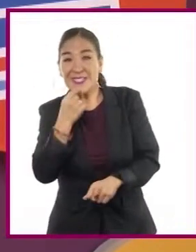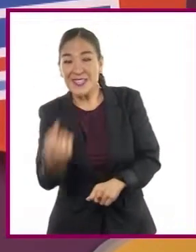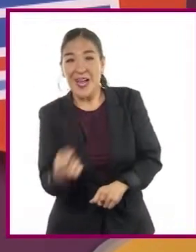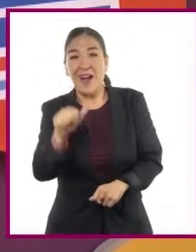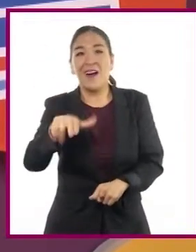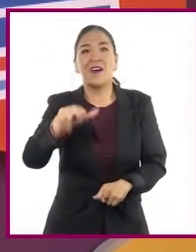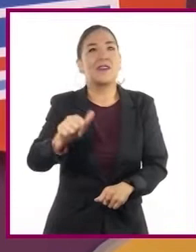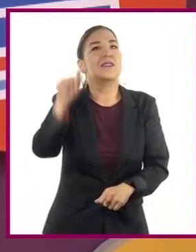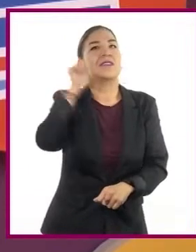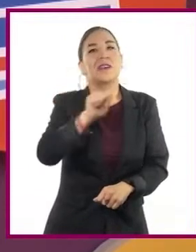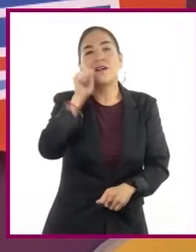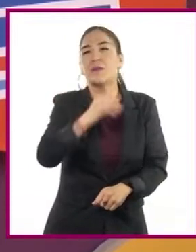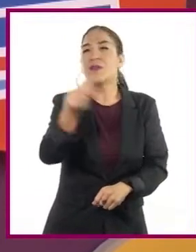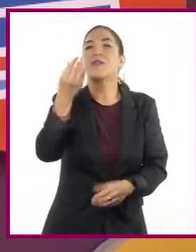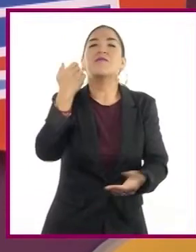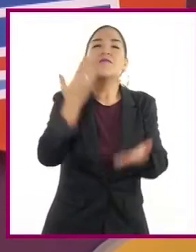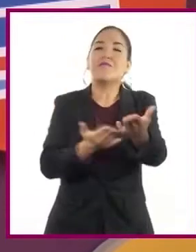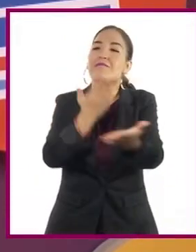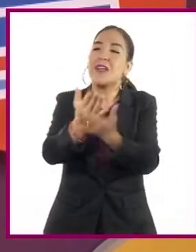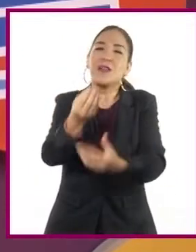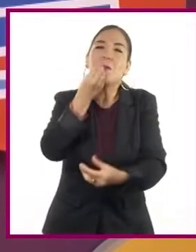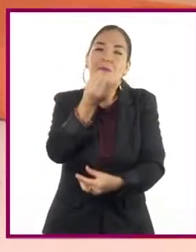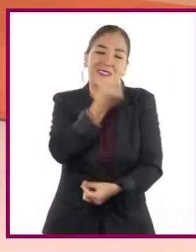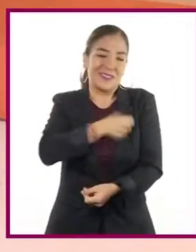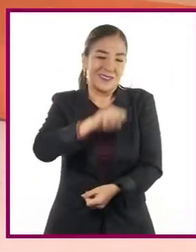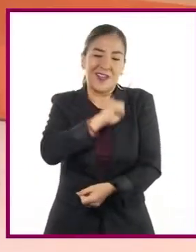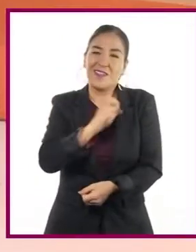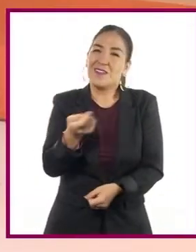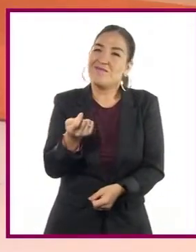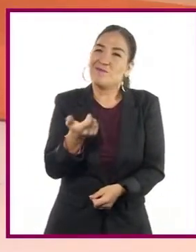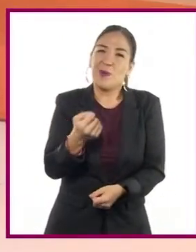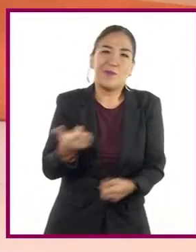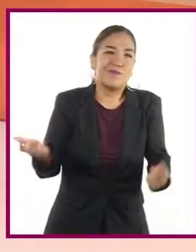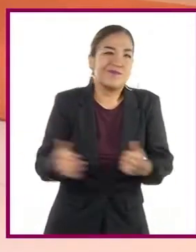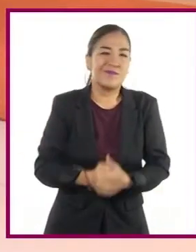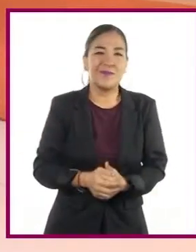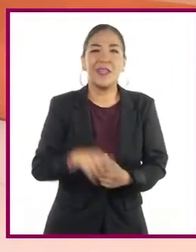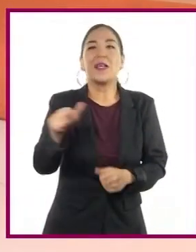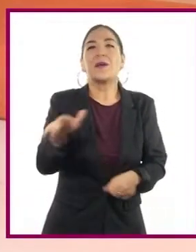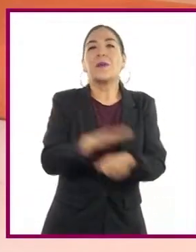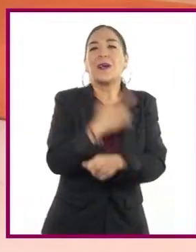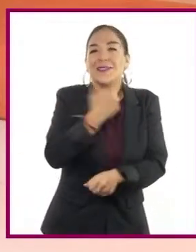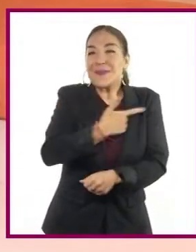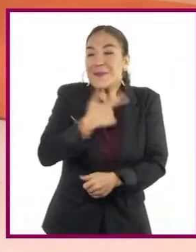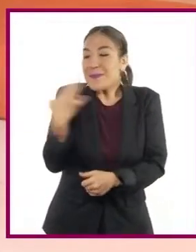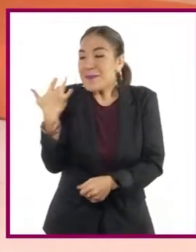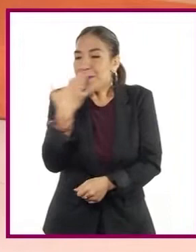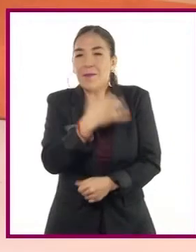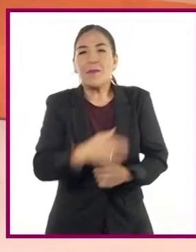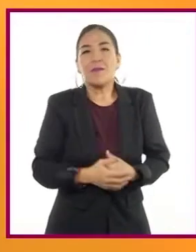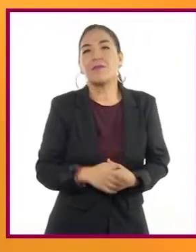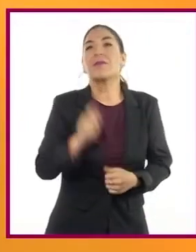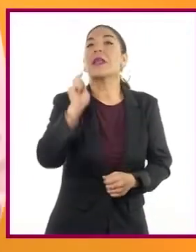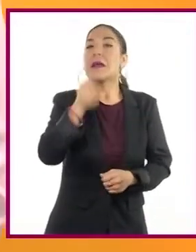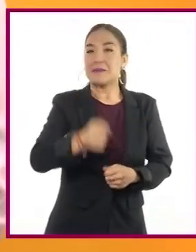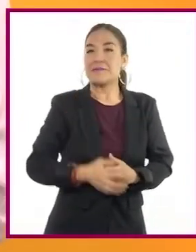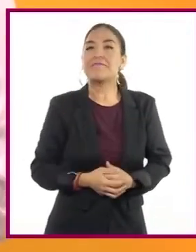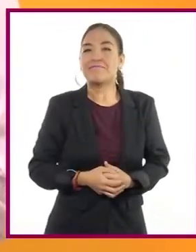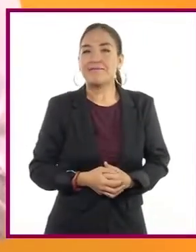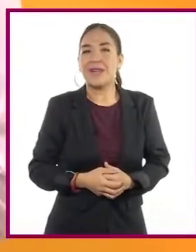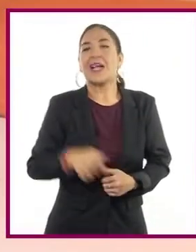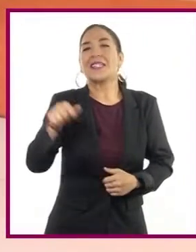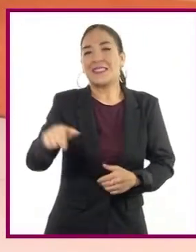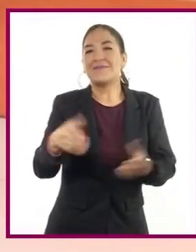siempre pide comida poco saludable. No solo porque le encanta su sabor, sino sobre todo por